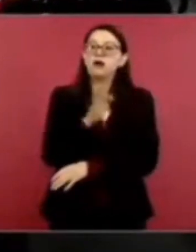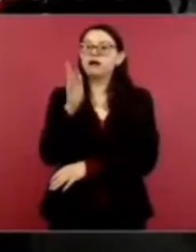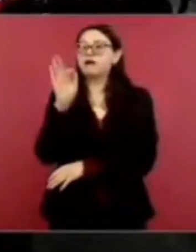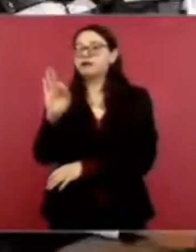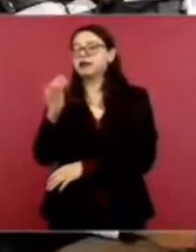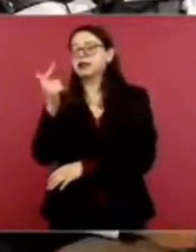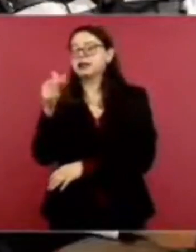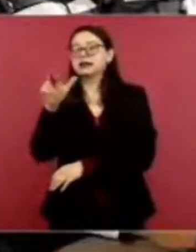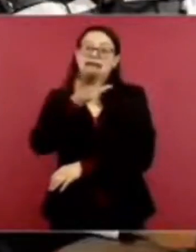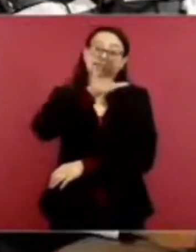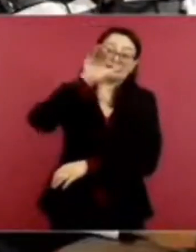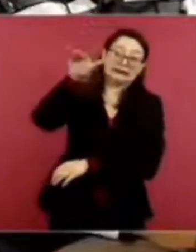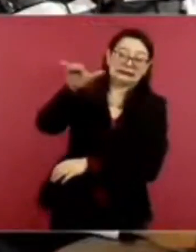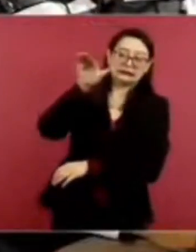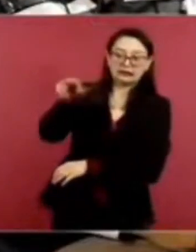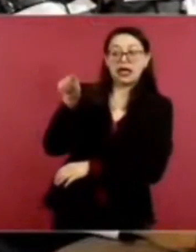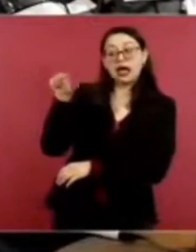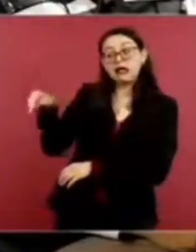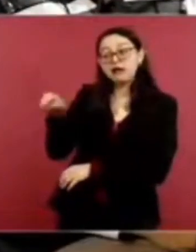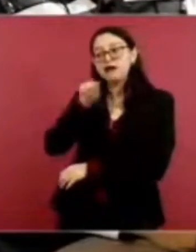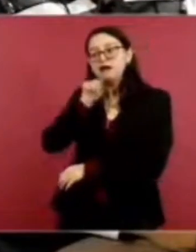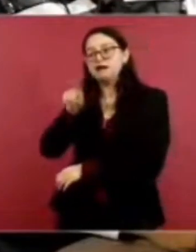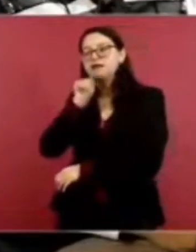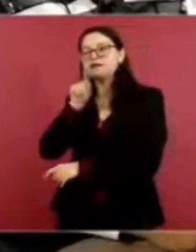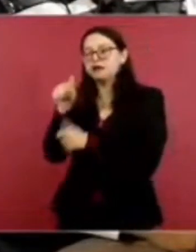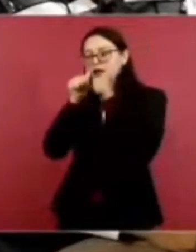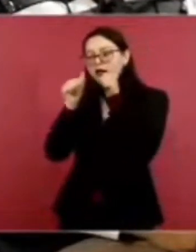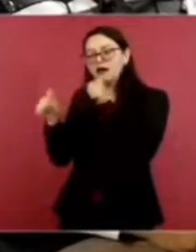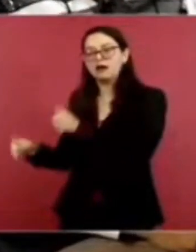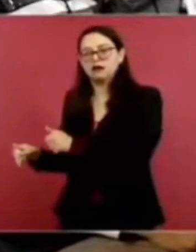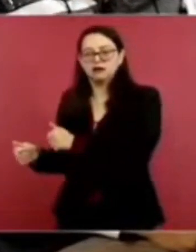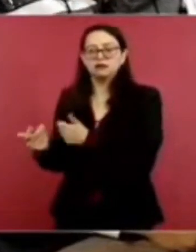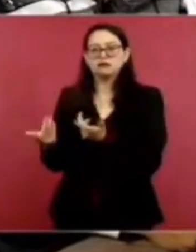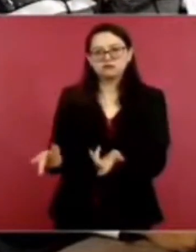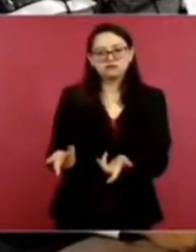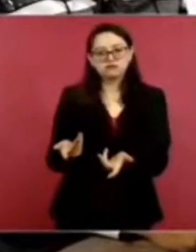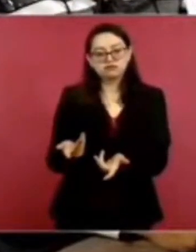en su conferencia este caso.